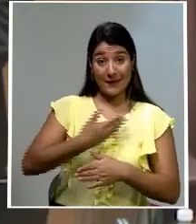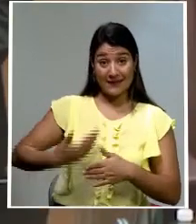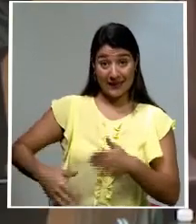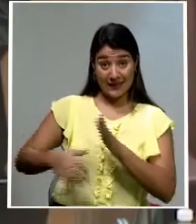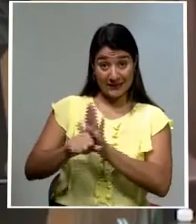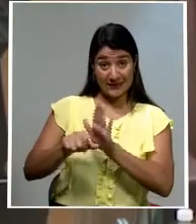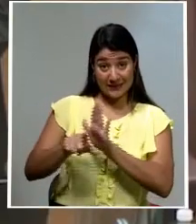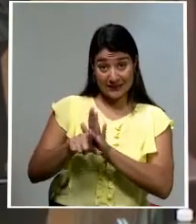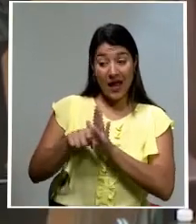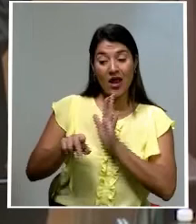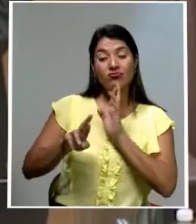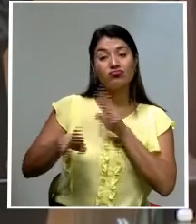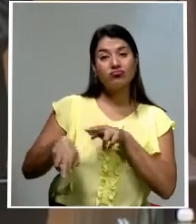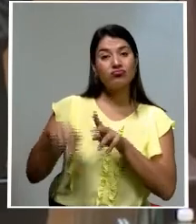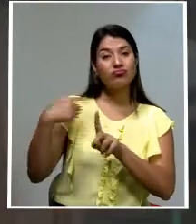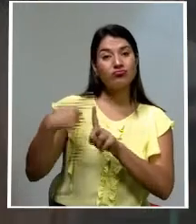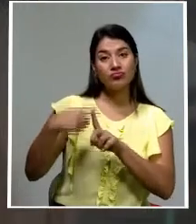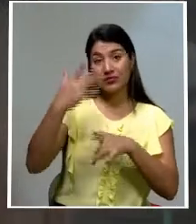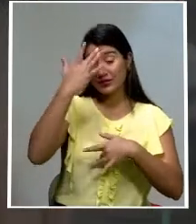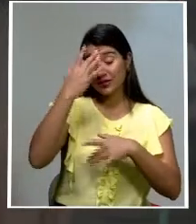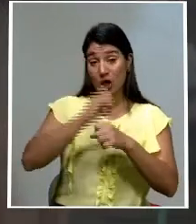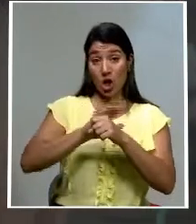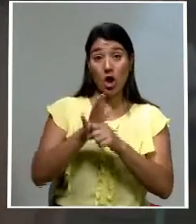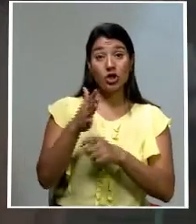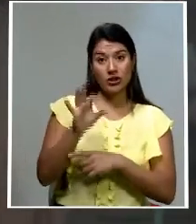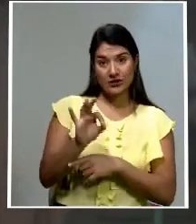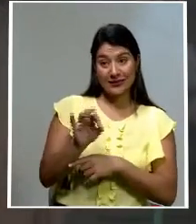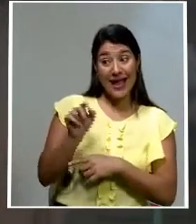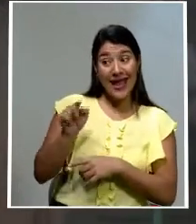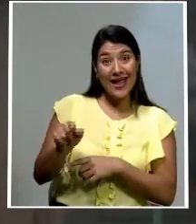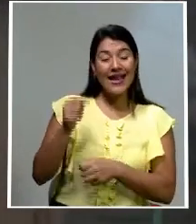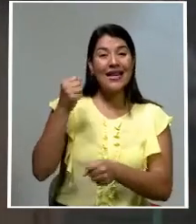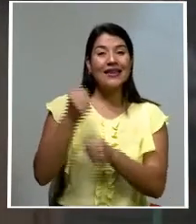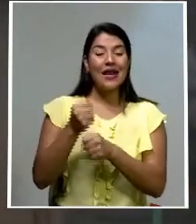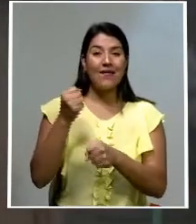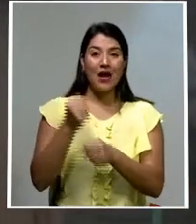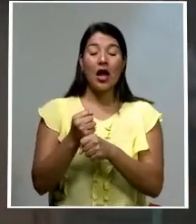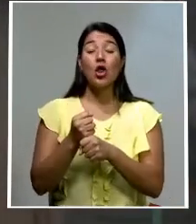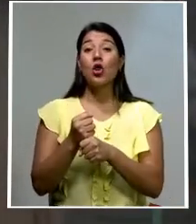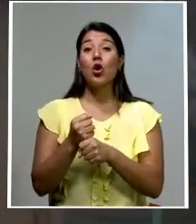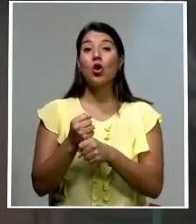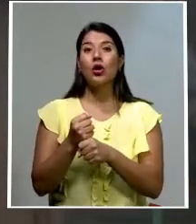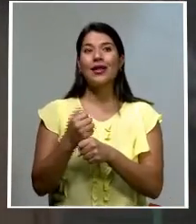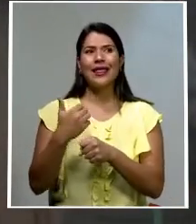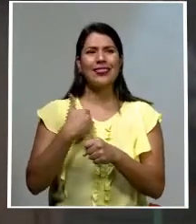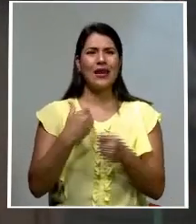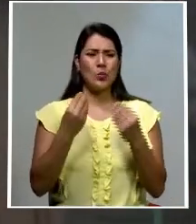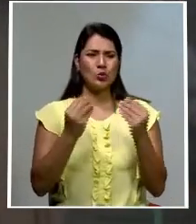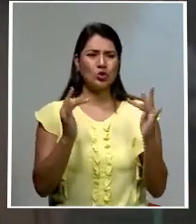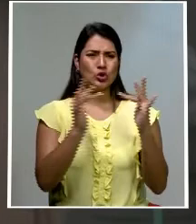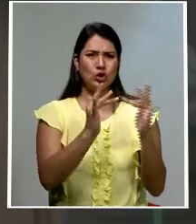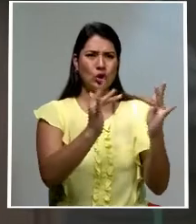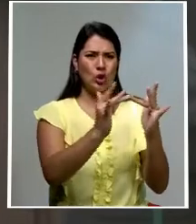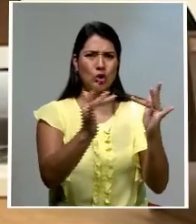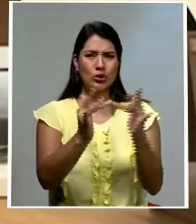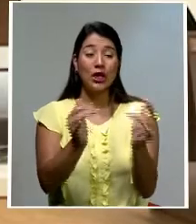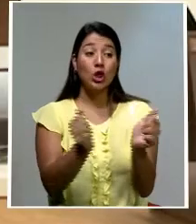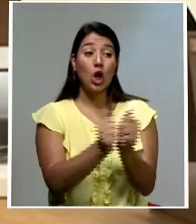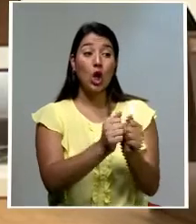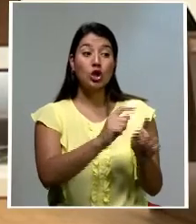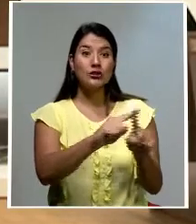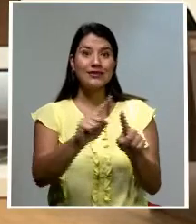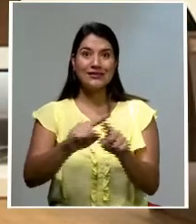positivo a la prueba de COVID-19. Este es uno de los funcionarios que más reuniones mantiene con los diversos diputados